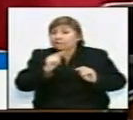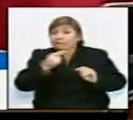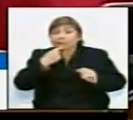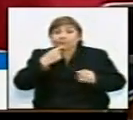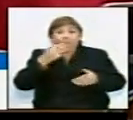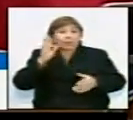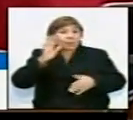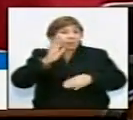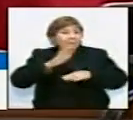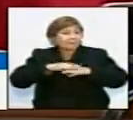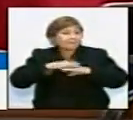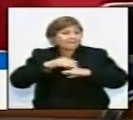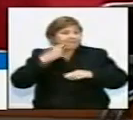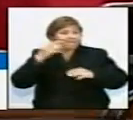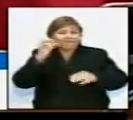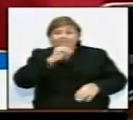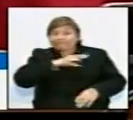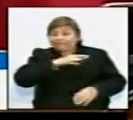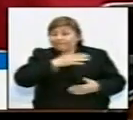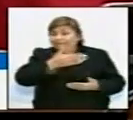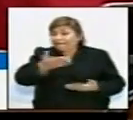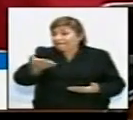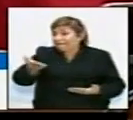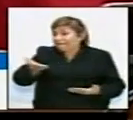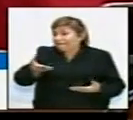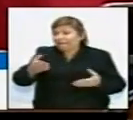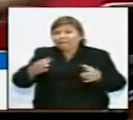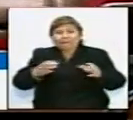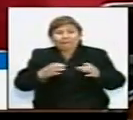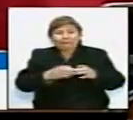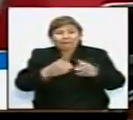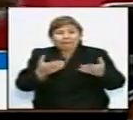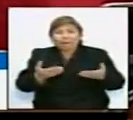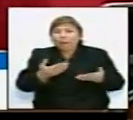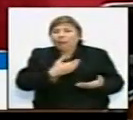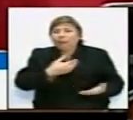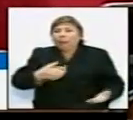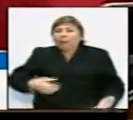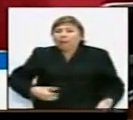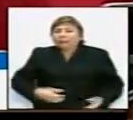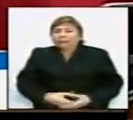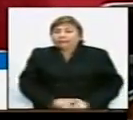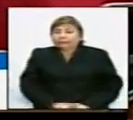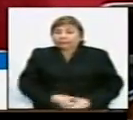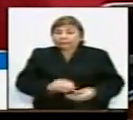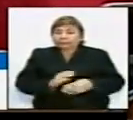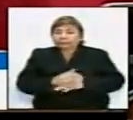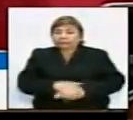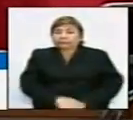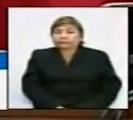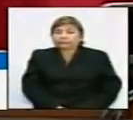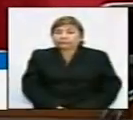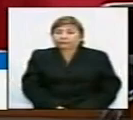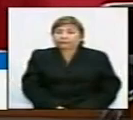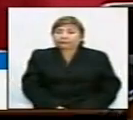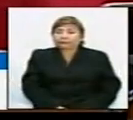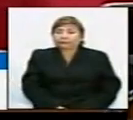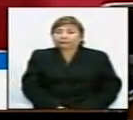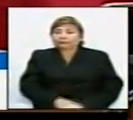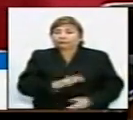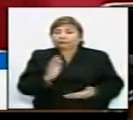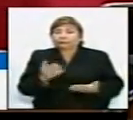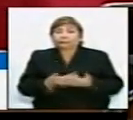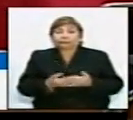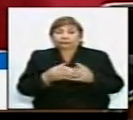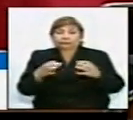quisiera llamar la atención, aprovechando que estamos aquí en el Congreso de la República, señor presidente, por su intermedio, para que todos